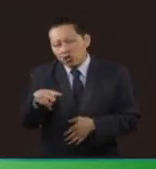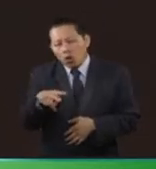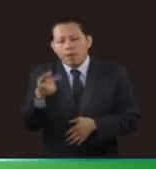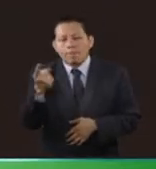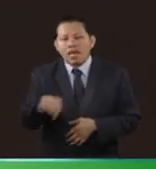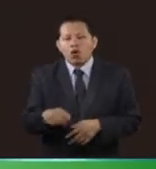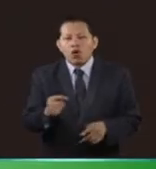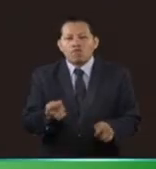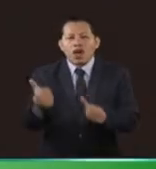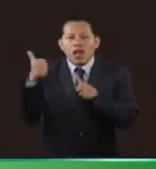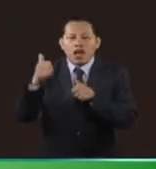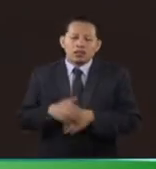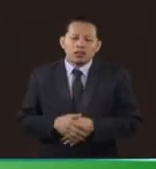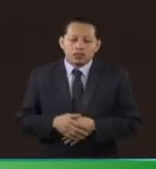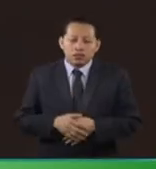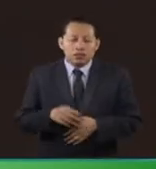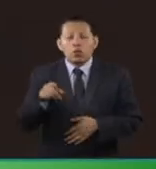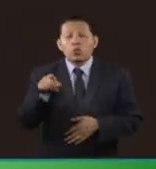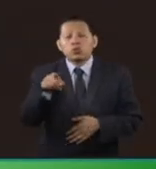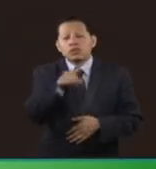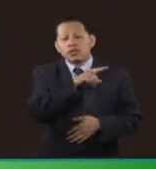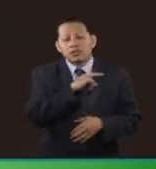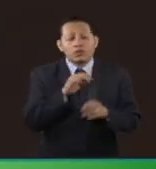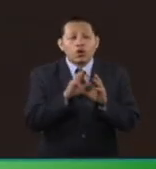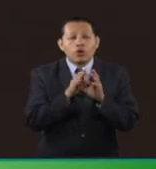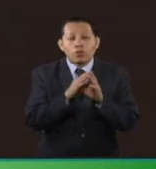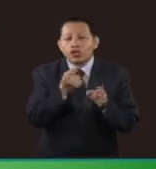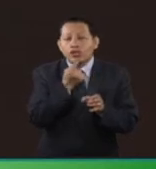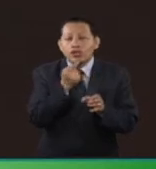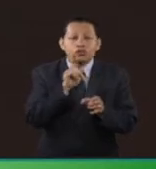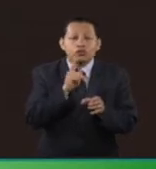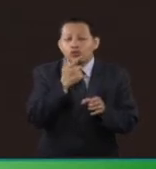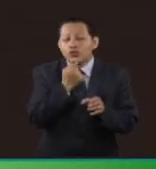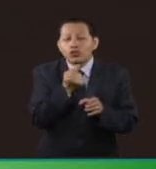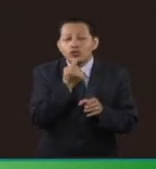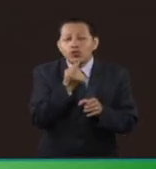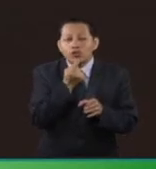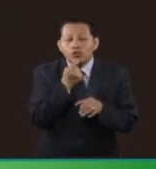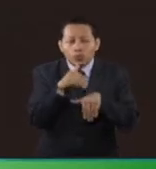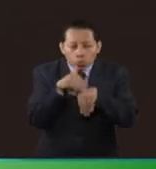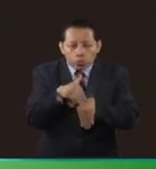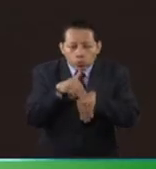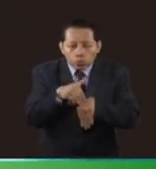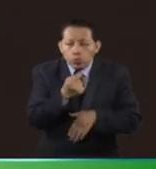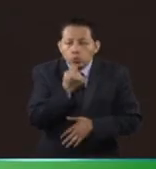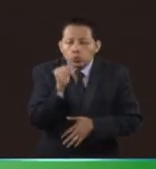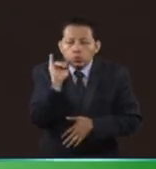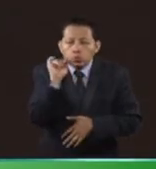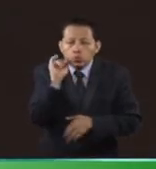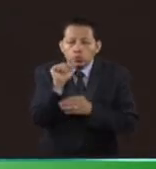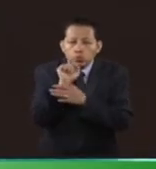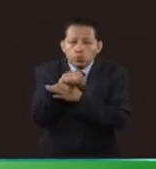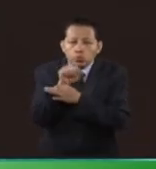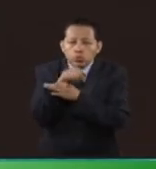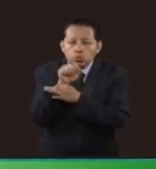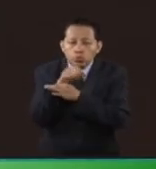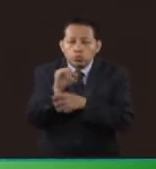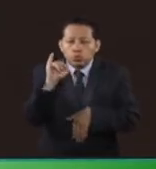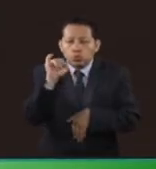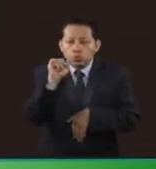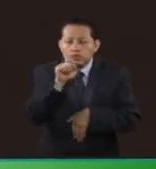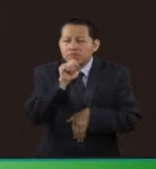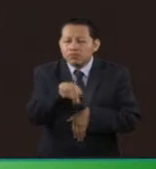Y ustedes, como niñas y niños muy obedientes, deciden apoyarla violando sin miramientos